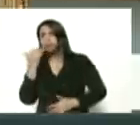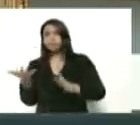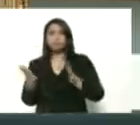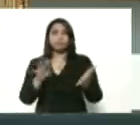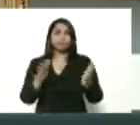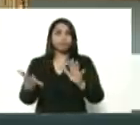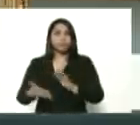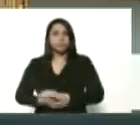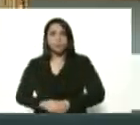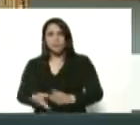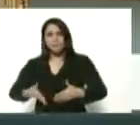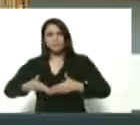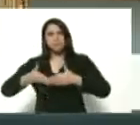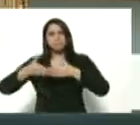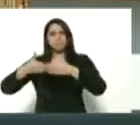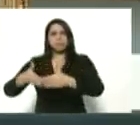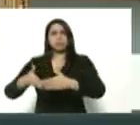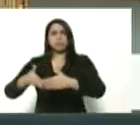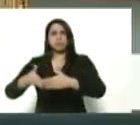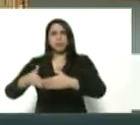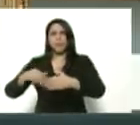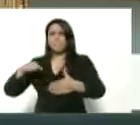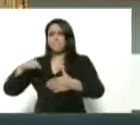La embarcación zozobró.